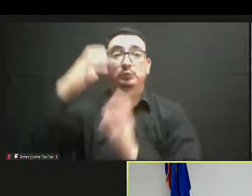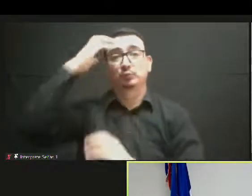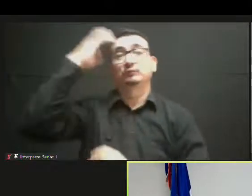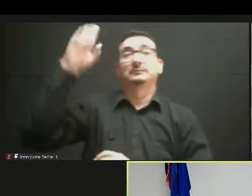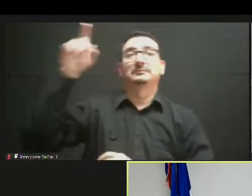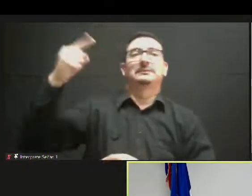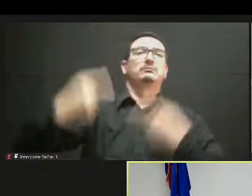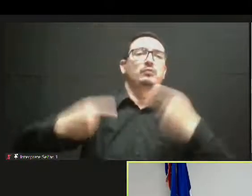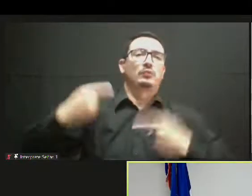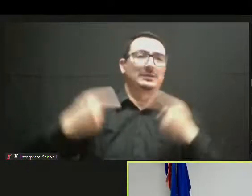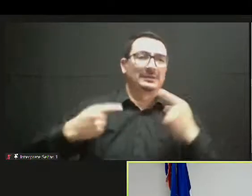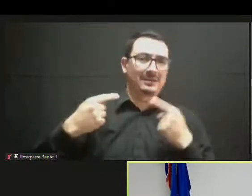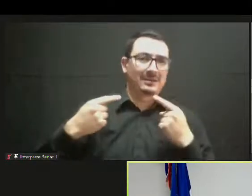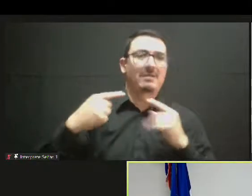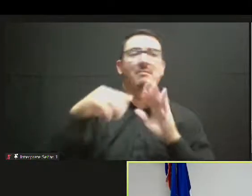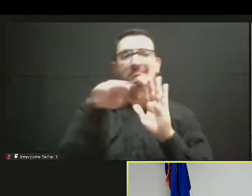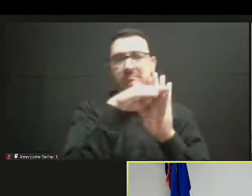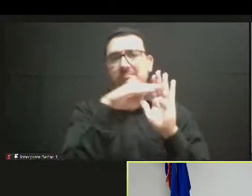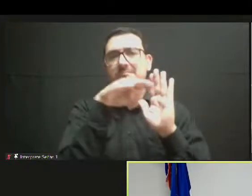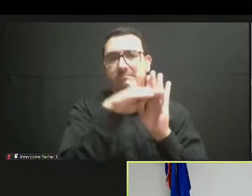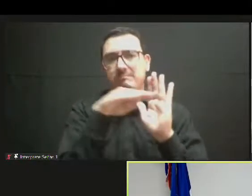regulaciones, instrumentos normativos